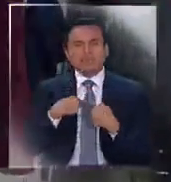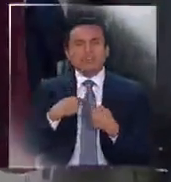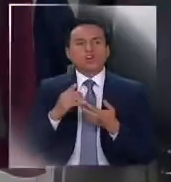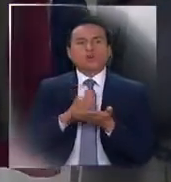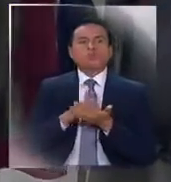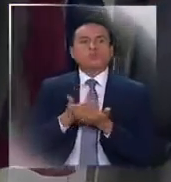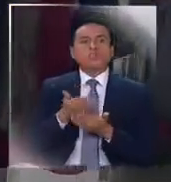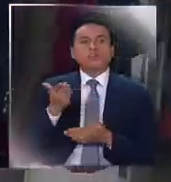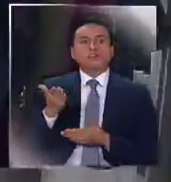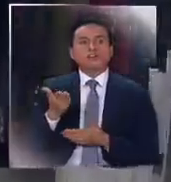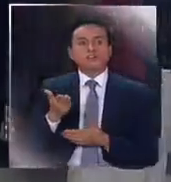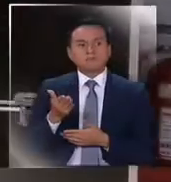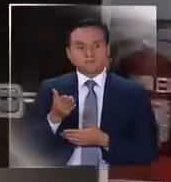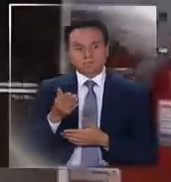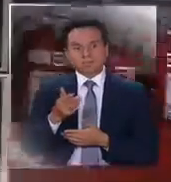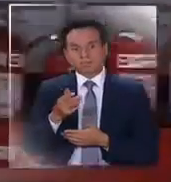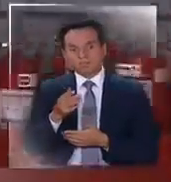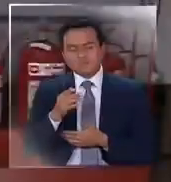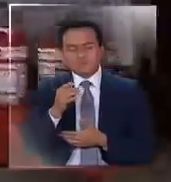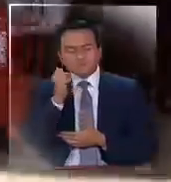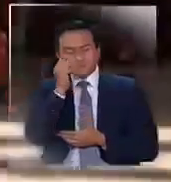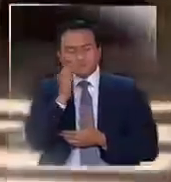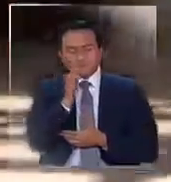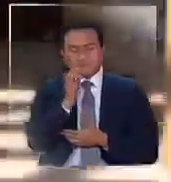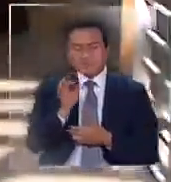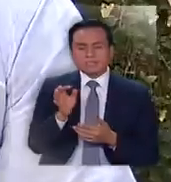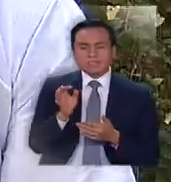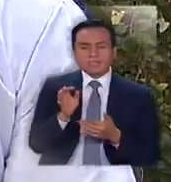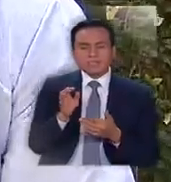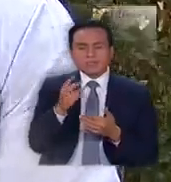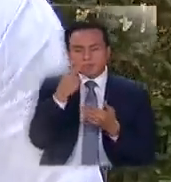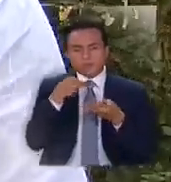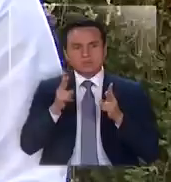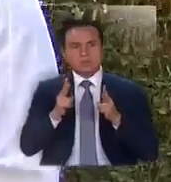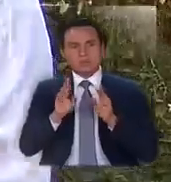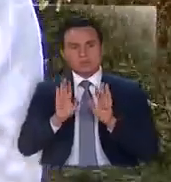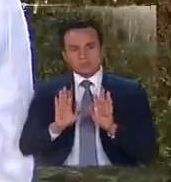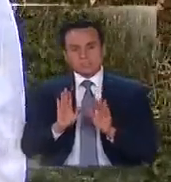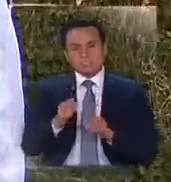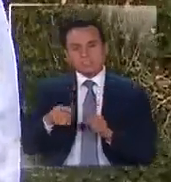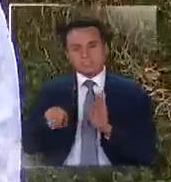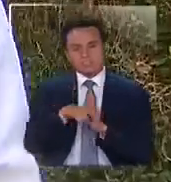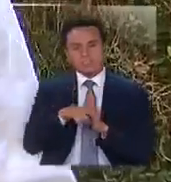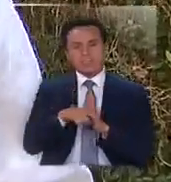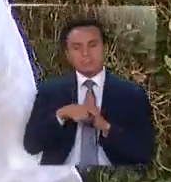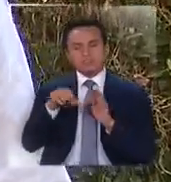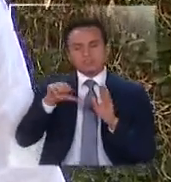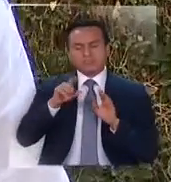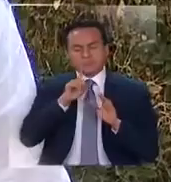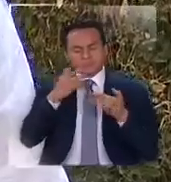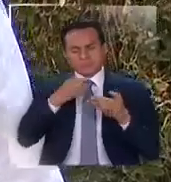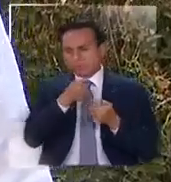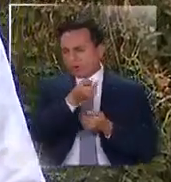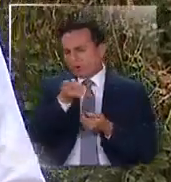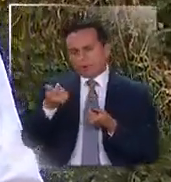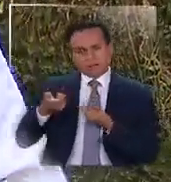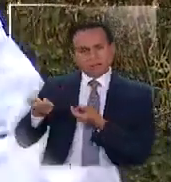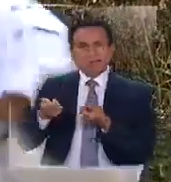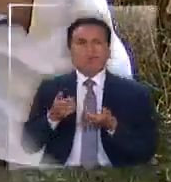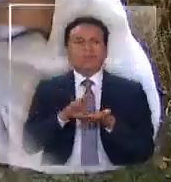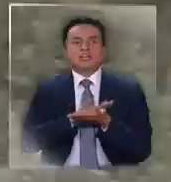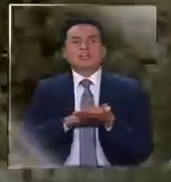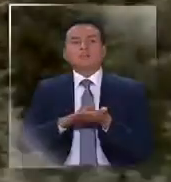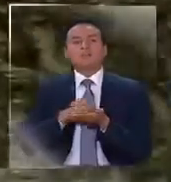se portaba? Muy cariñoso, muy cariñoso. No obstante, admite. Soy tal cual, tengo defectos como todos tenemos. ¿Cuál, por